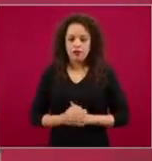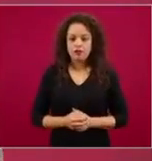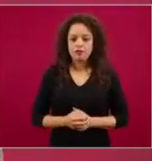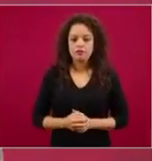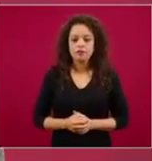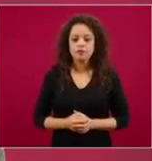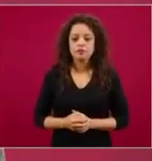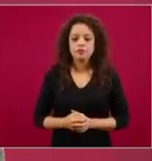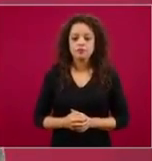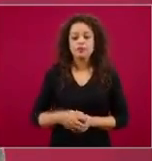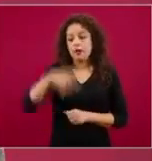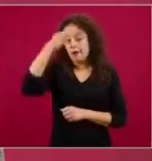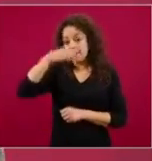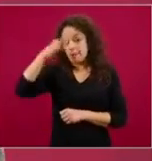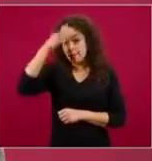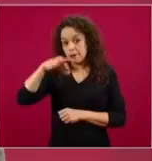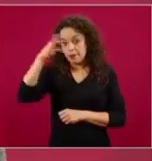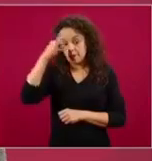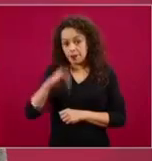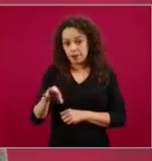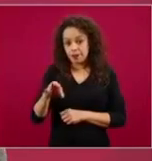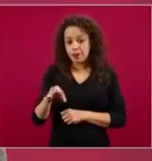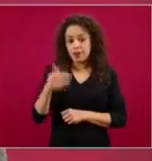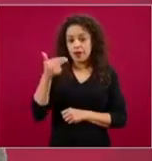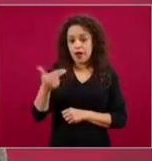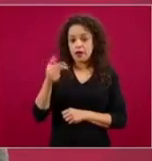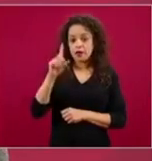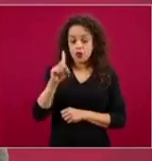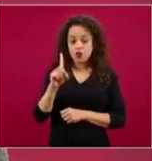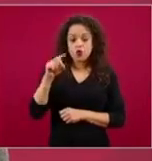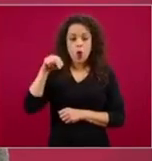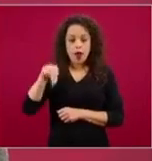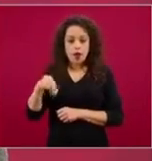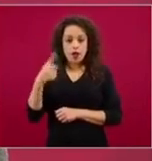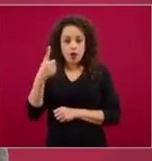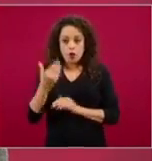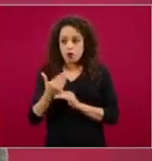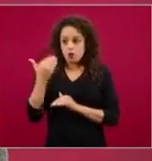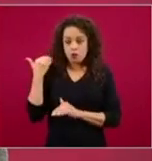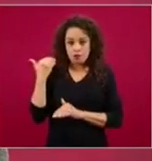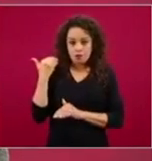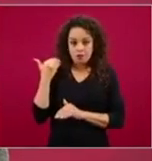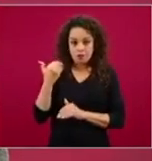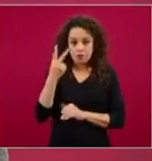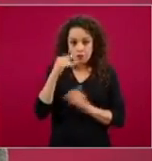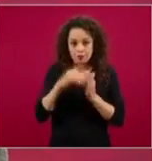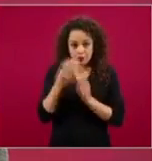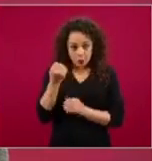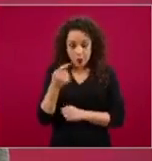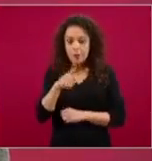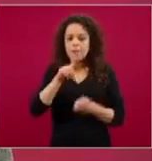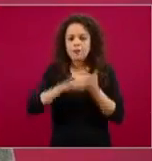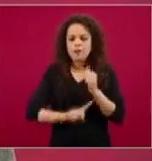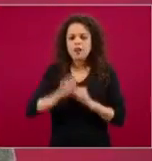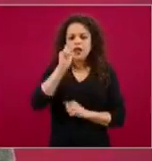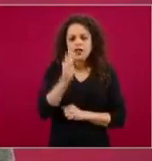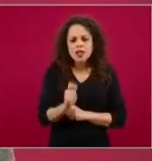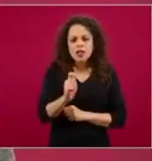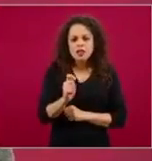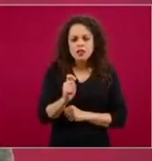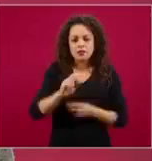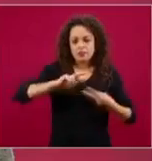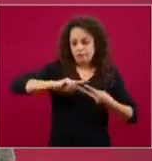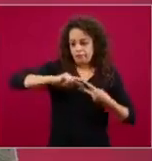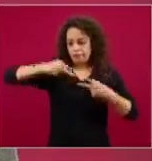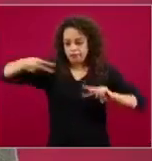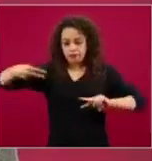la pandemia de influenza H1N1 y algunos segmentos del material genético del virus de